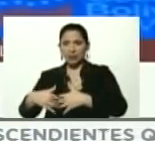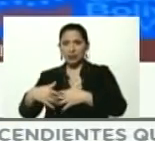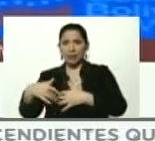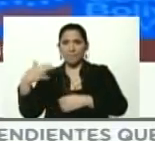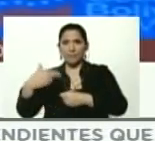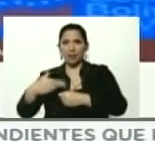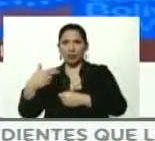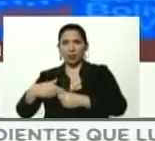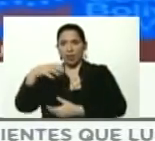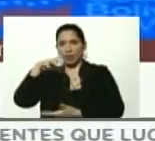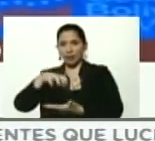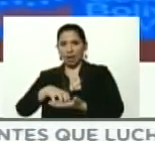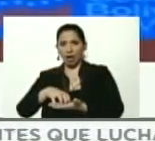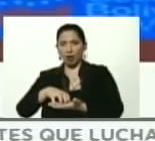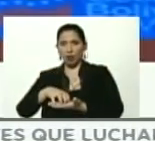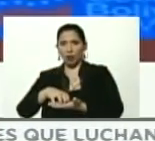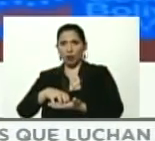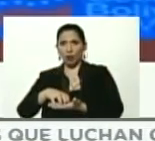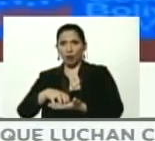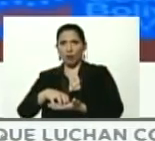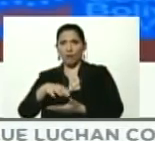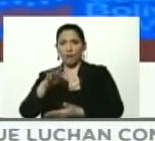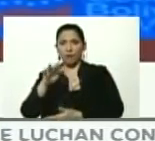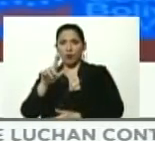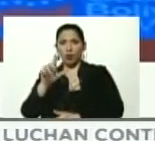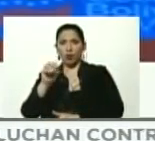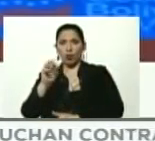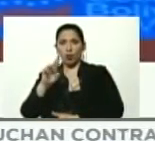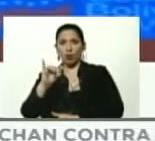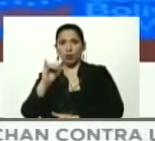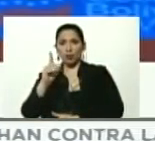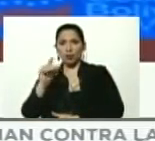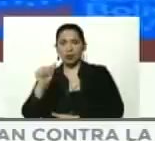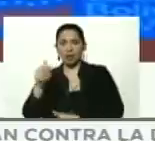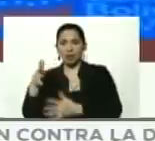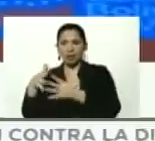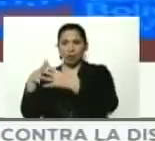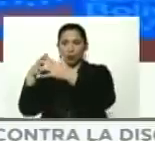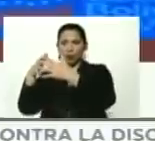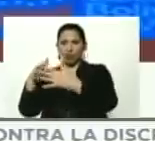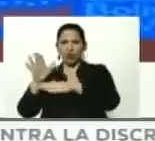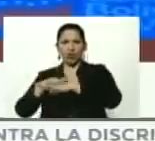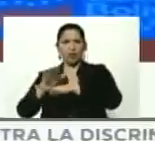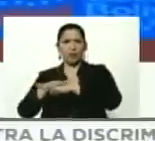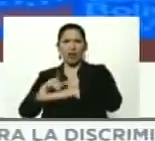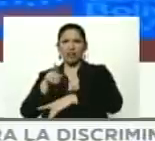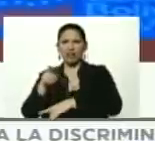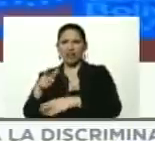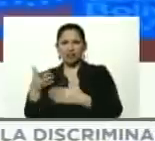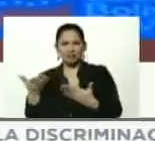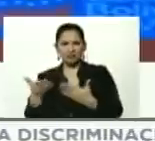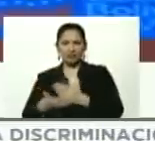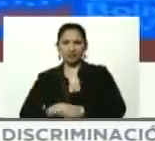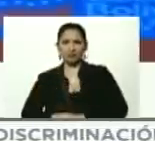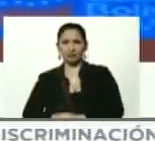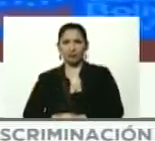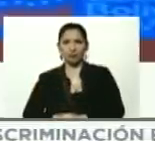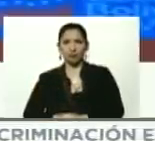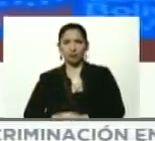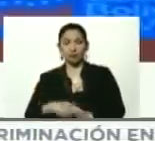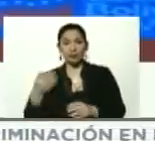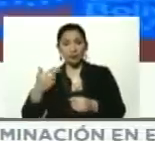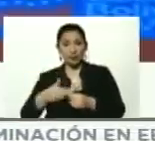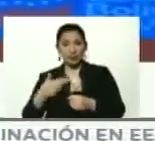el estado de Florida, Estados Unidos. ¿Qué pasa en ese caso?